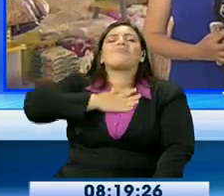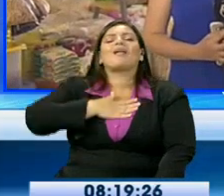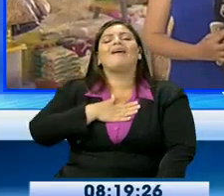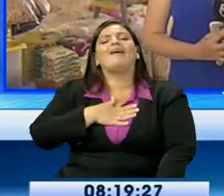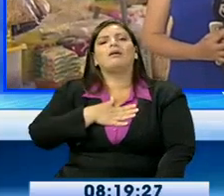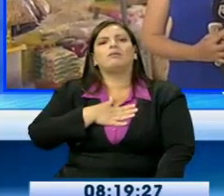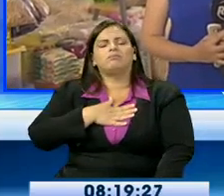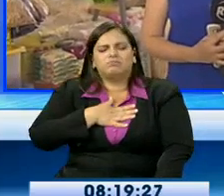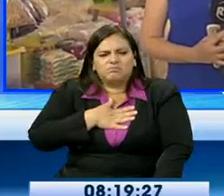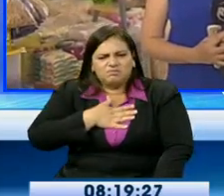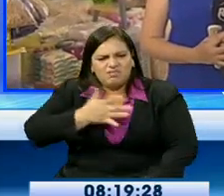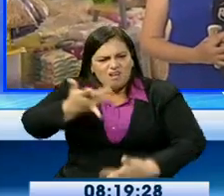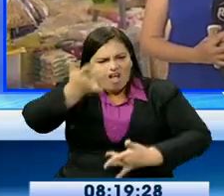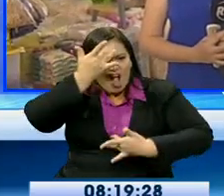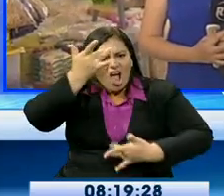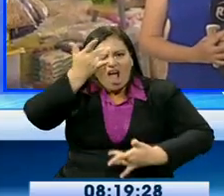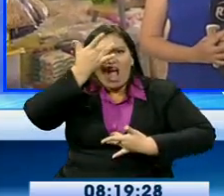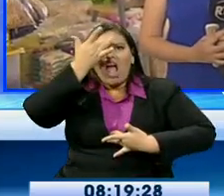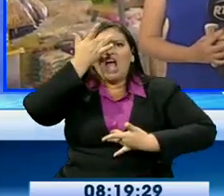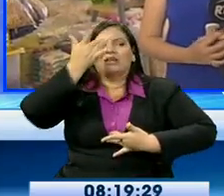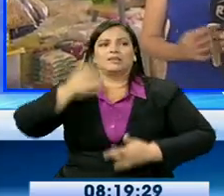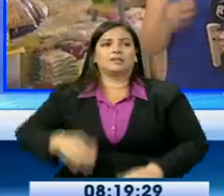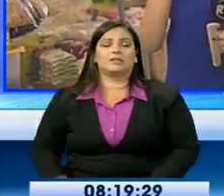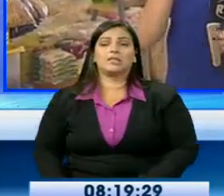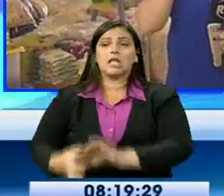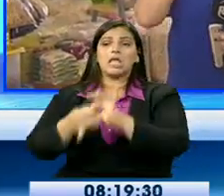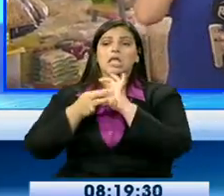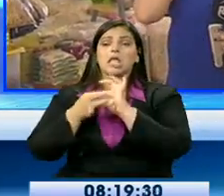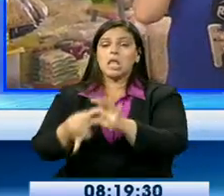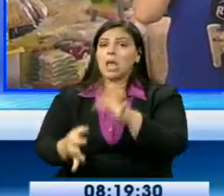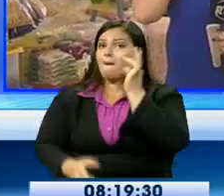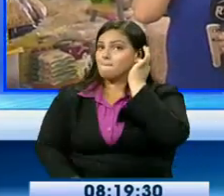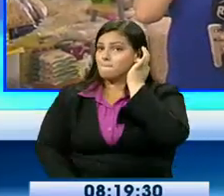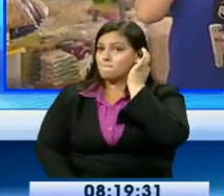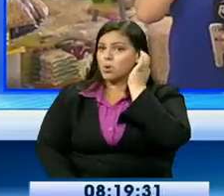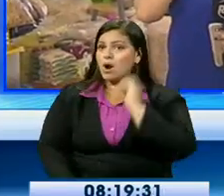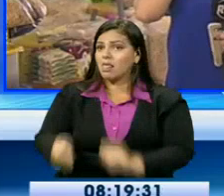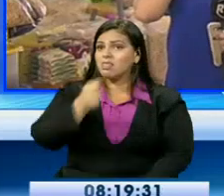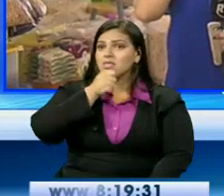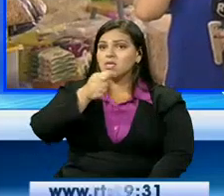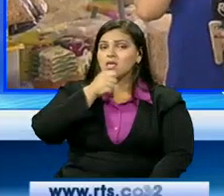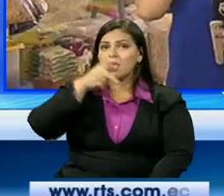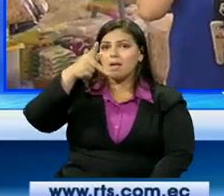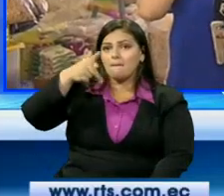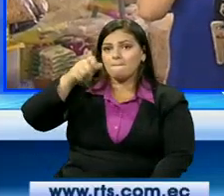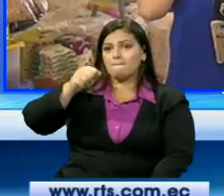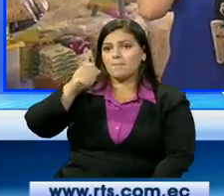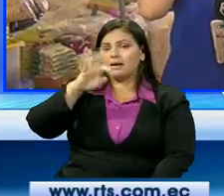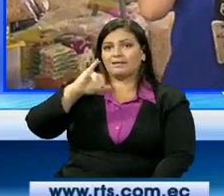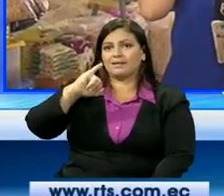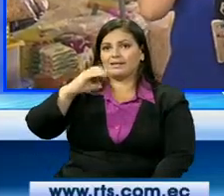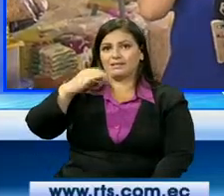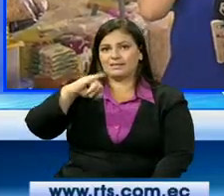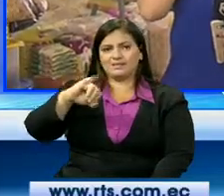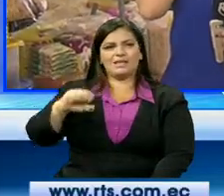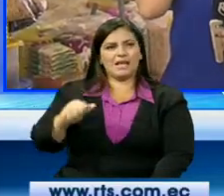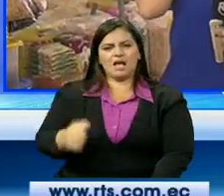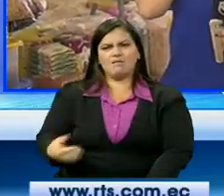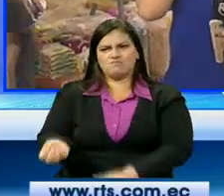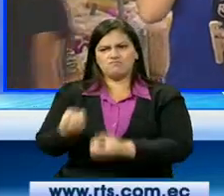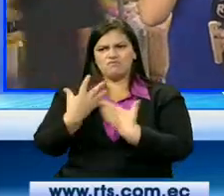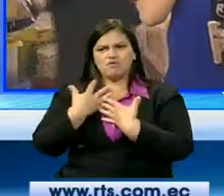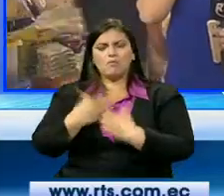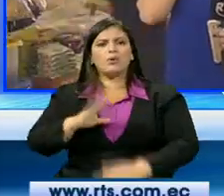trabajo, amiga y profesional de la comunicación, Patricia Giler, su hijo se tomó una botella con agua de